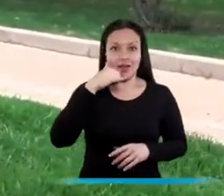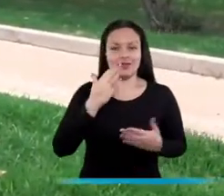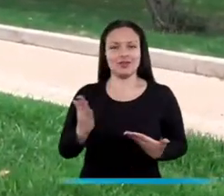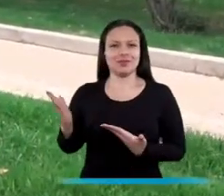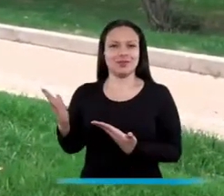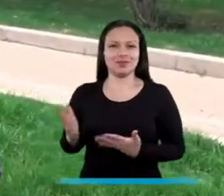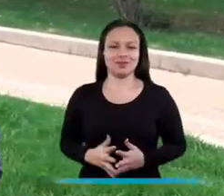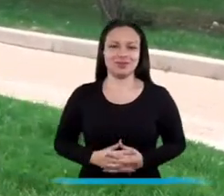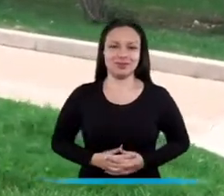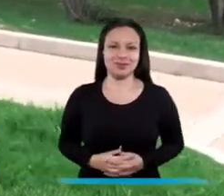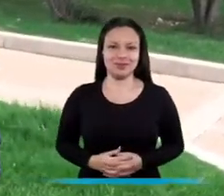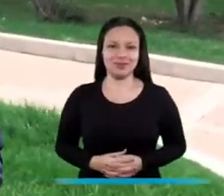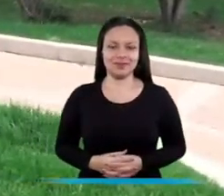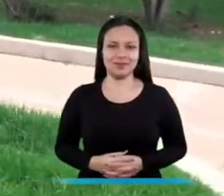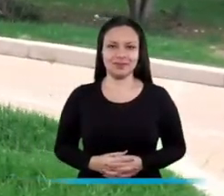nacional